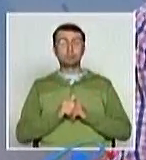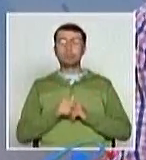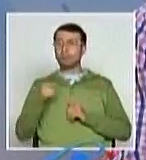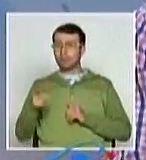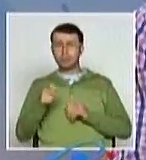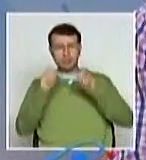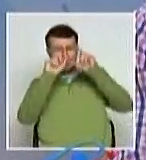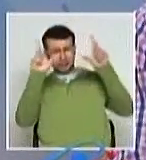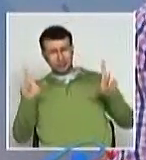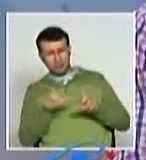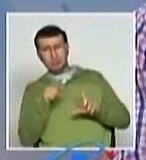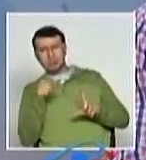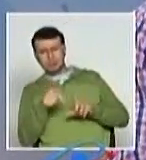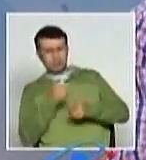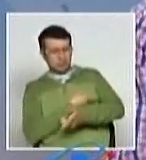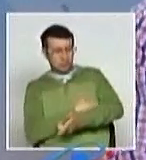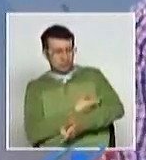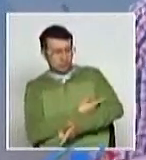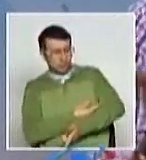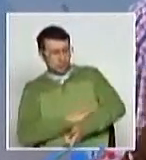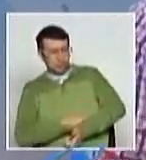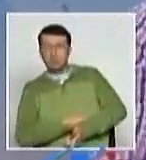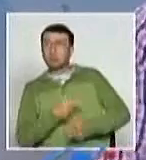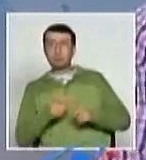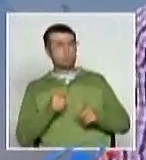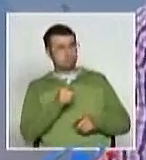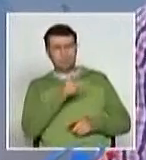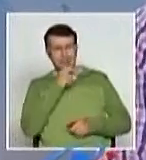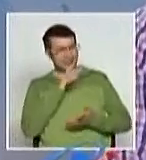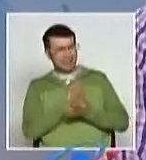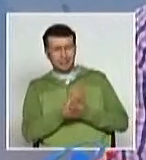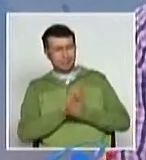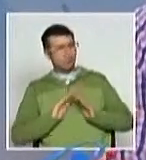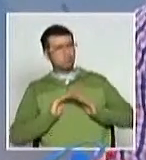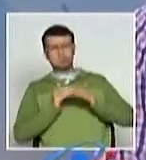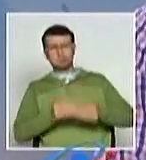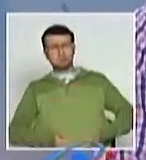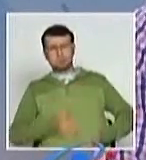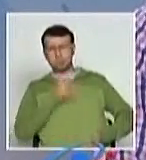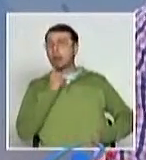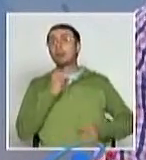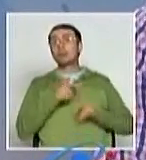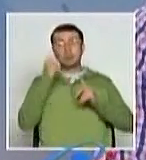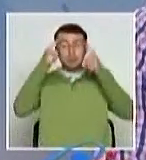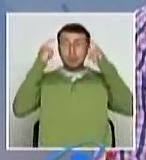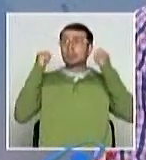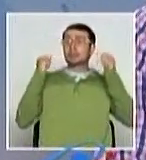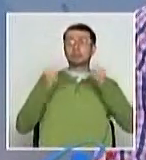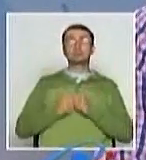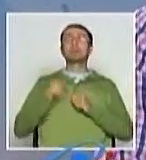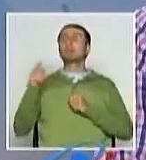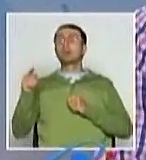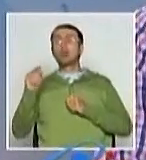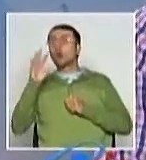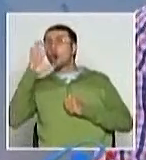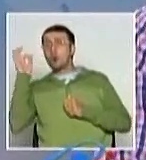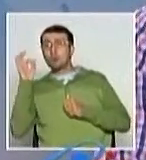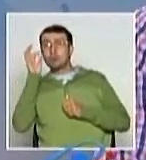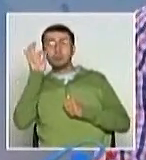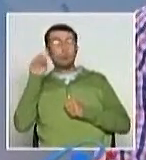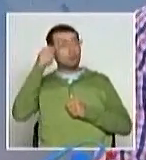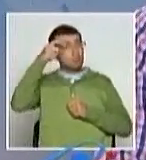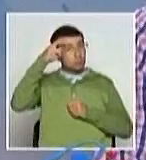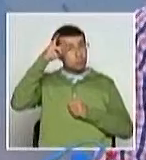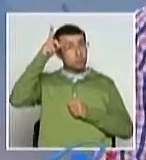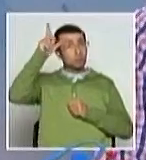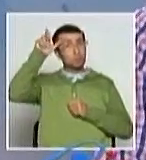pero no vuelven a mestruar y y pasa también en el caso de los hombres tienen un problema de eyaculación precoz o de no erección en una primera